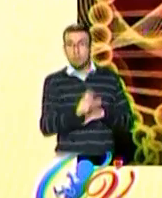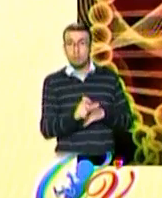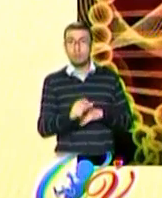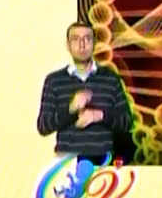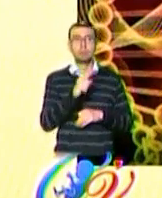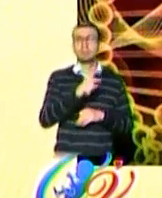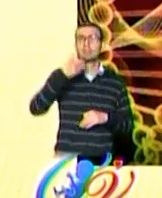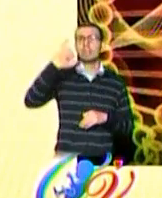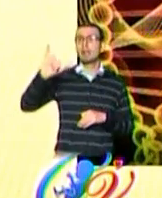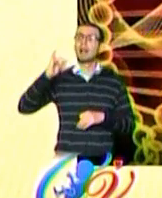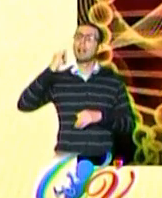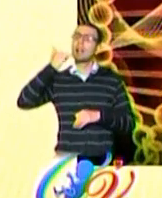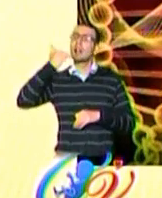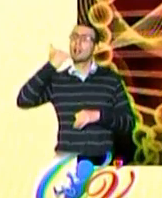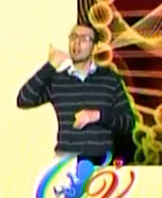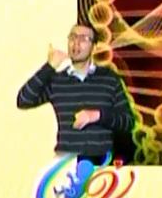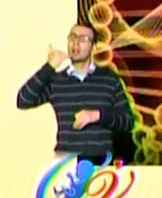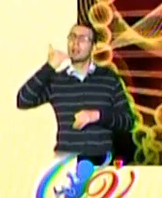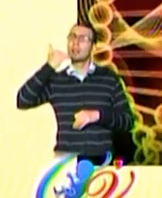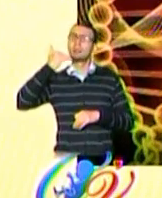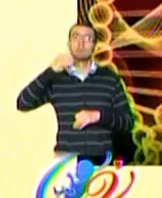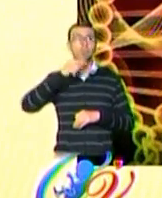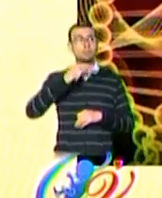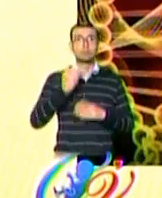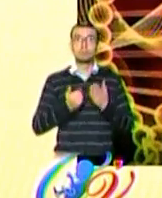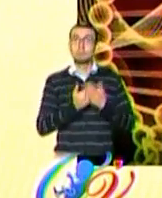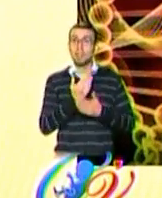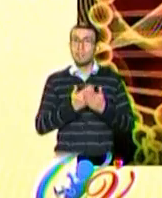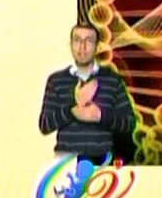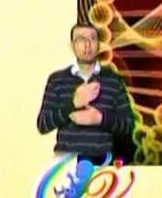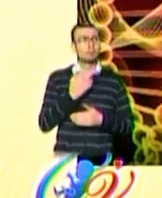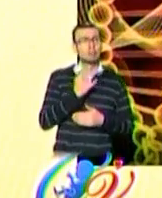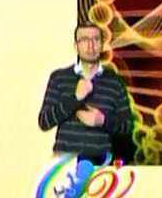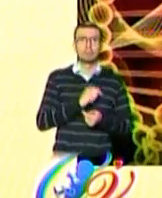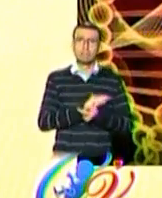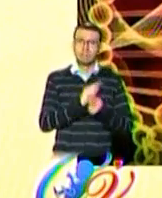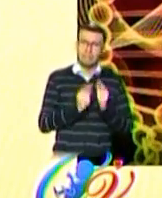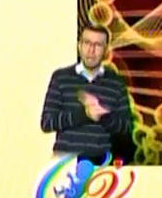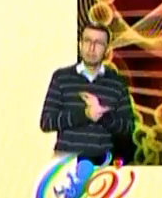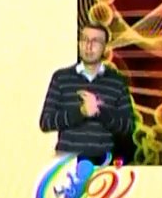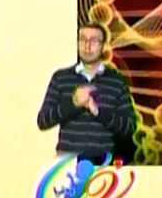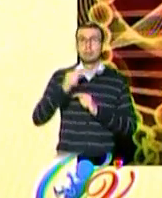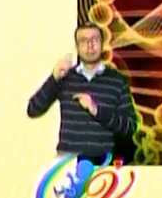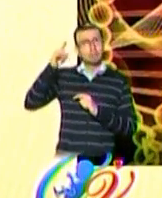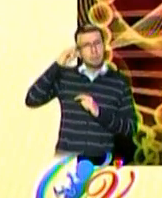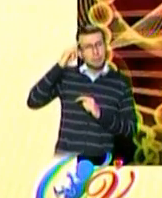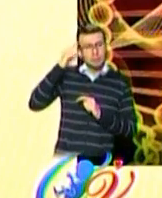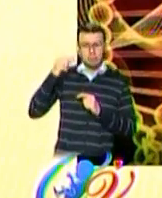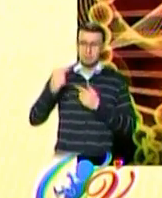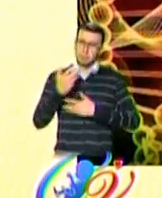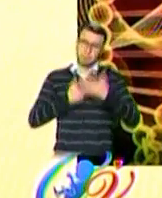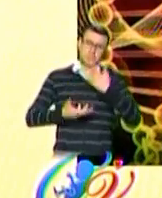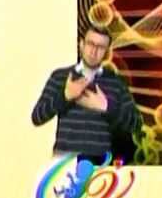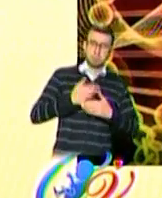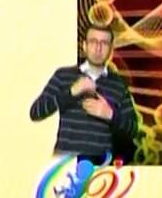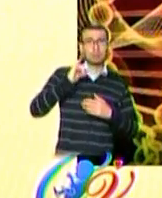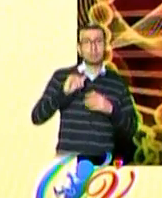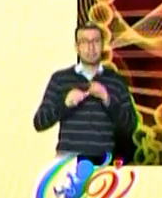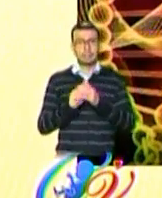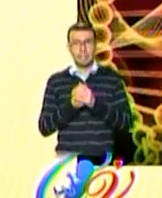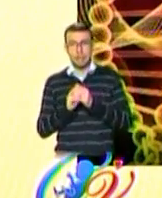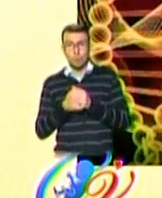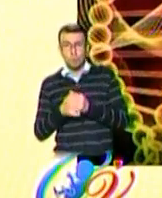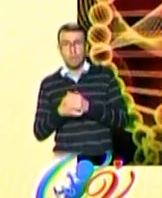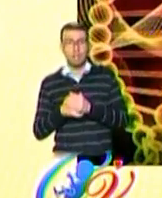por celular empieza a tener una alteración en la información celular. Ahora hablaban ustedes de la